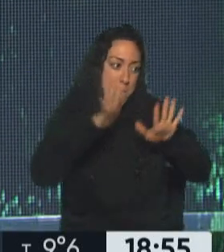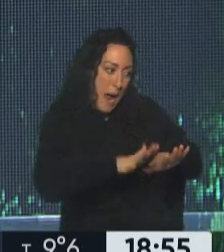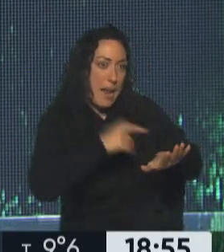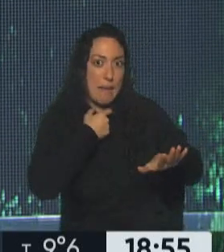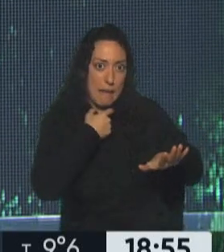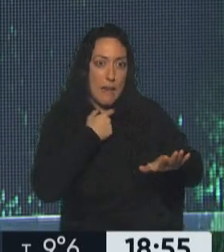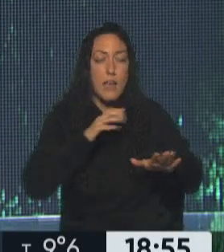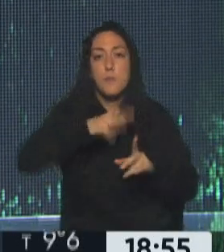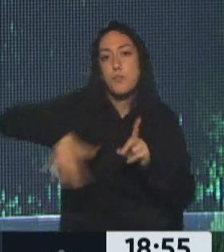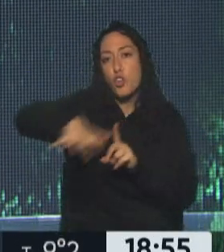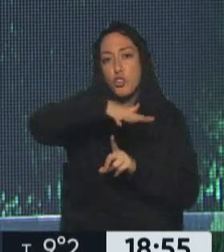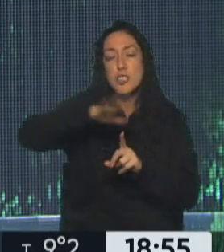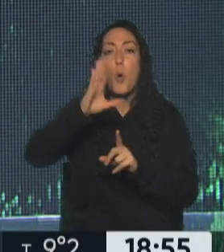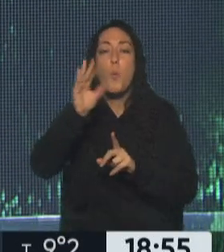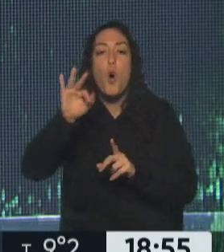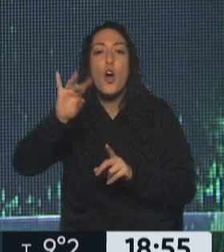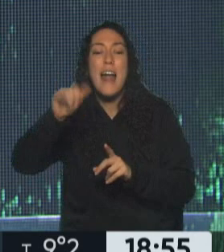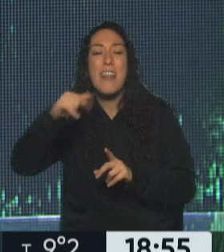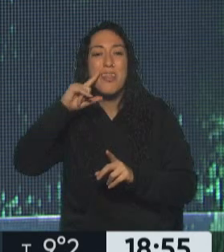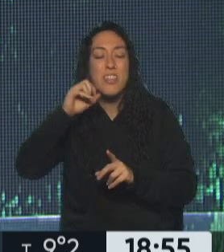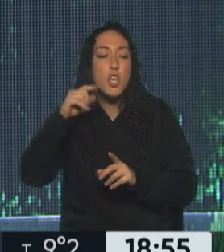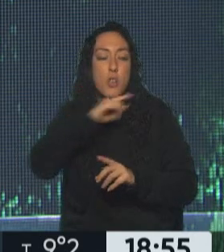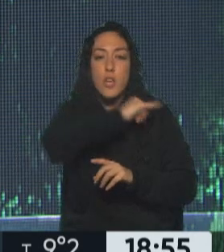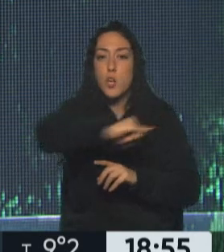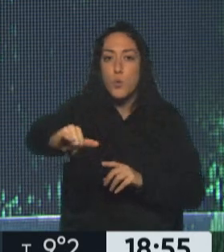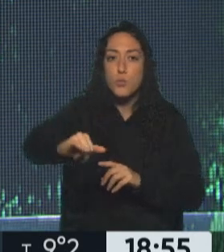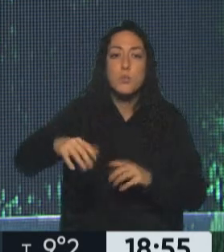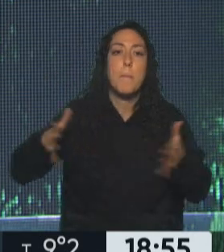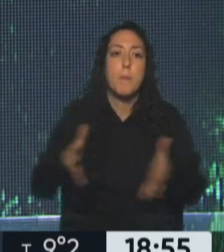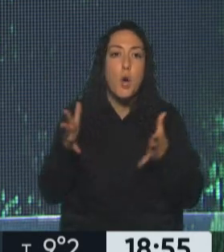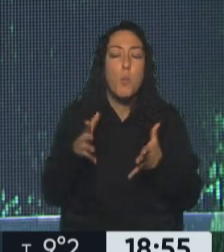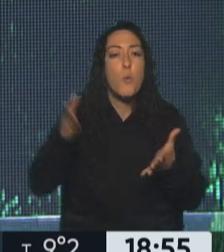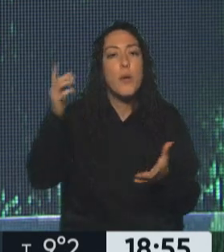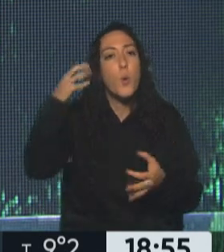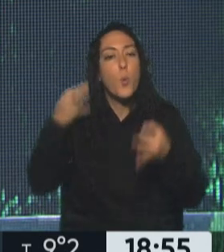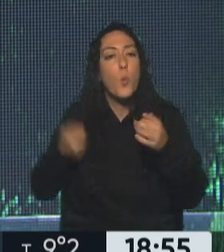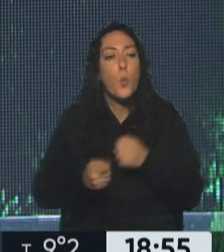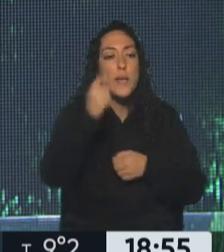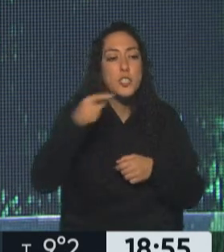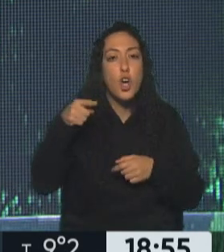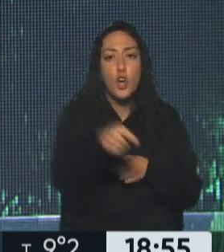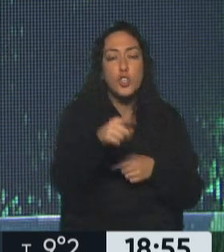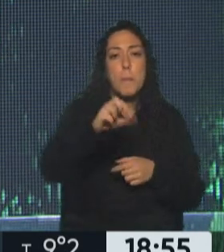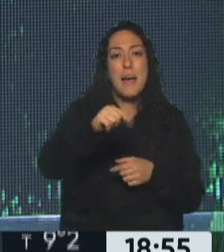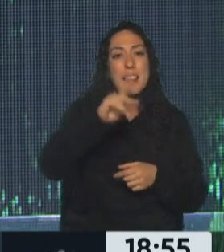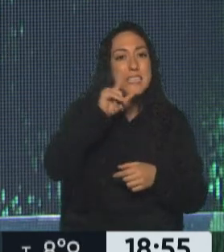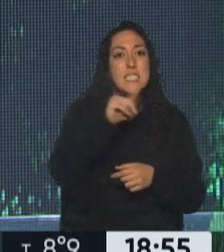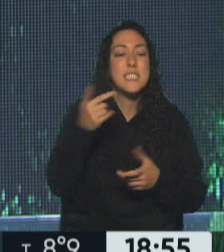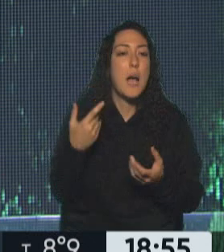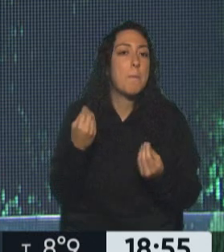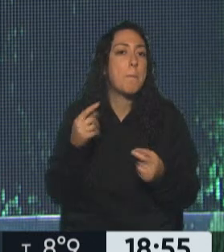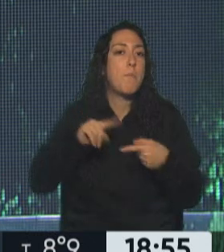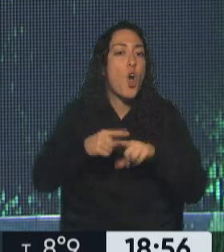contexto, Claudio Bonadío lo denunció, le promovió el juicio político a Alejo Ramos Padilla en el Consejo de la Magistratura.